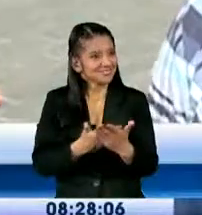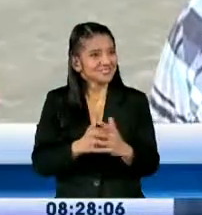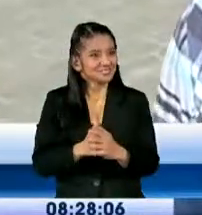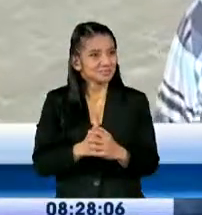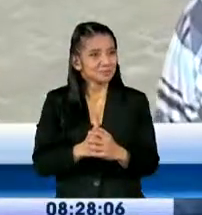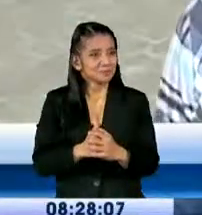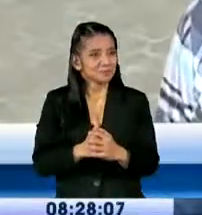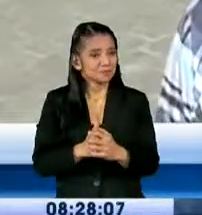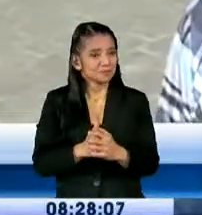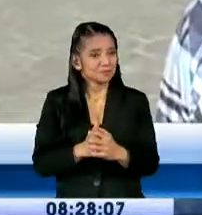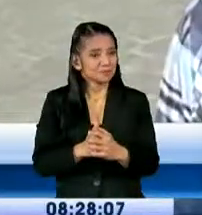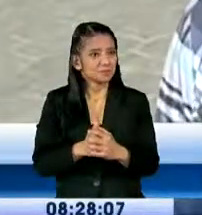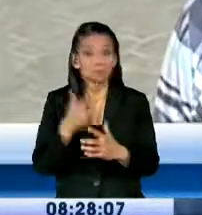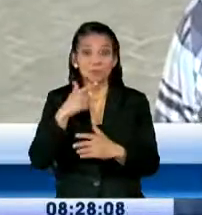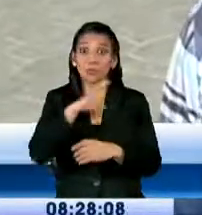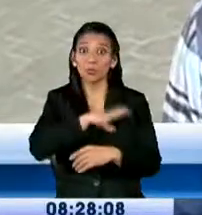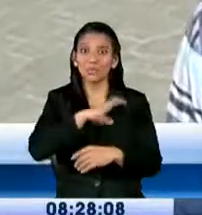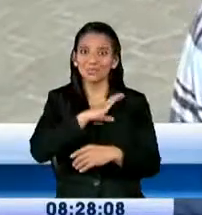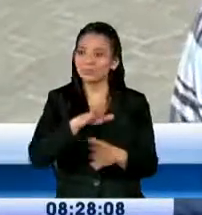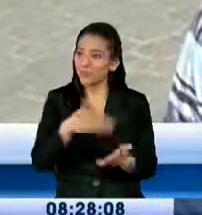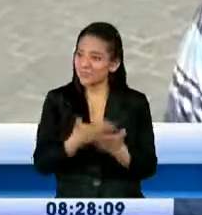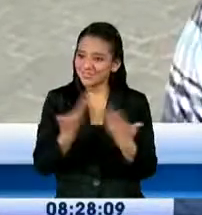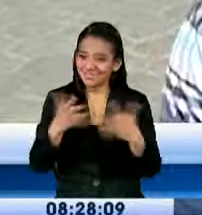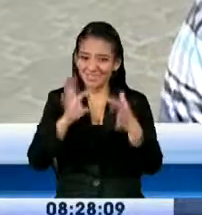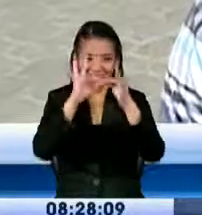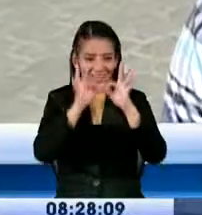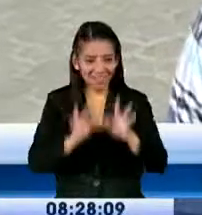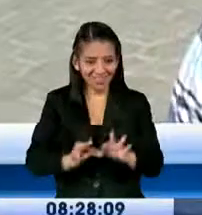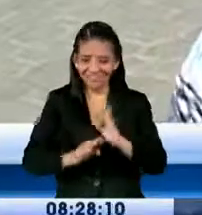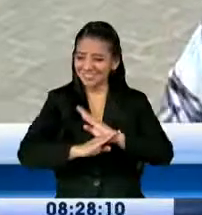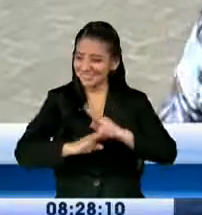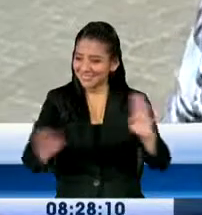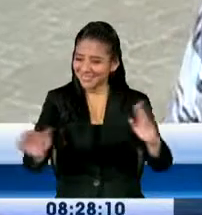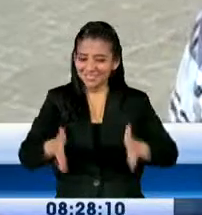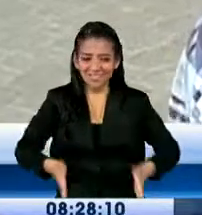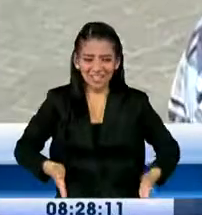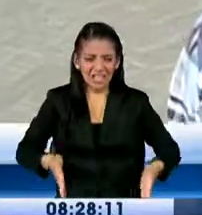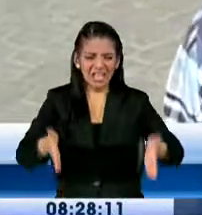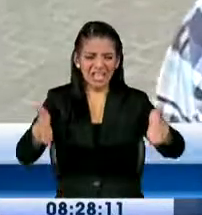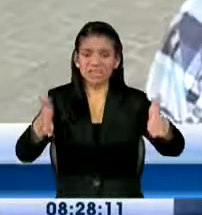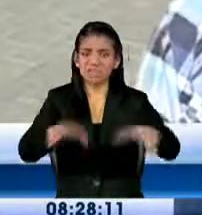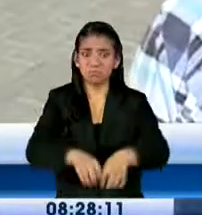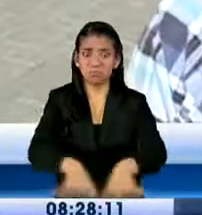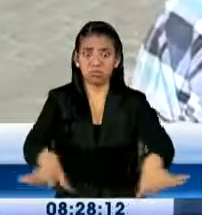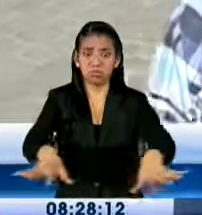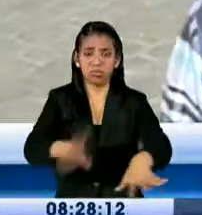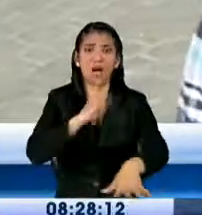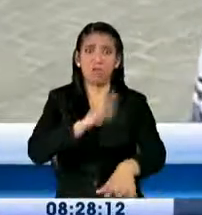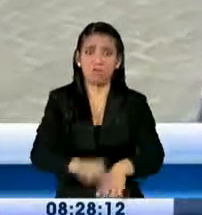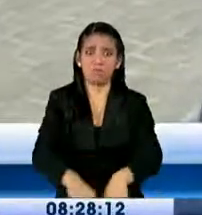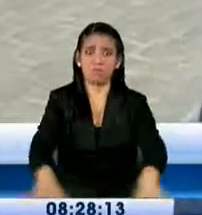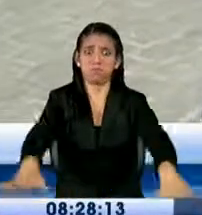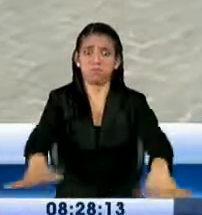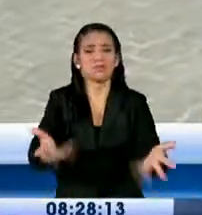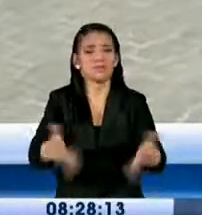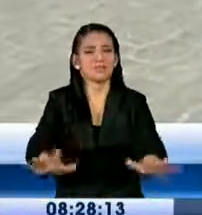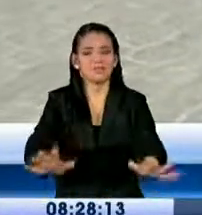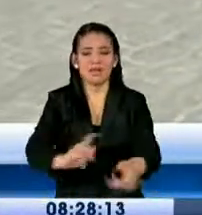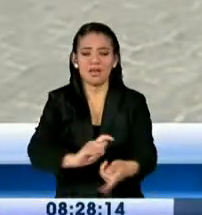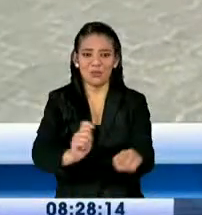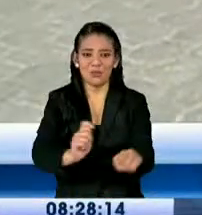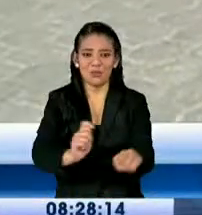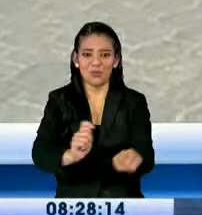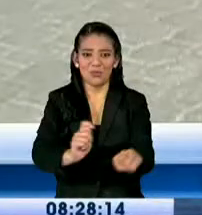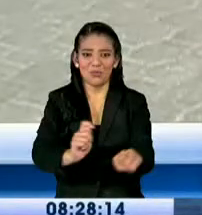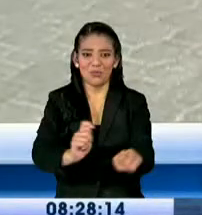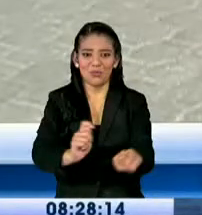venido al municipio a arreglar esta calle que estaba reventada el agua, todo, que estaba jugando